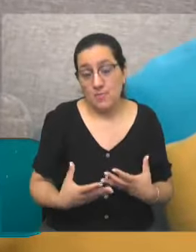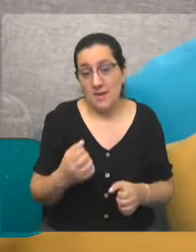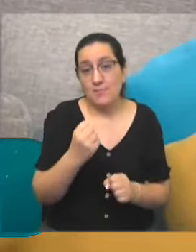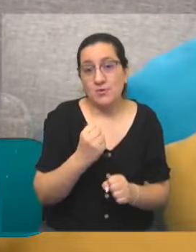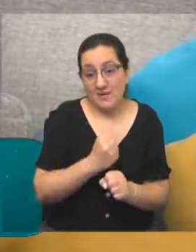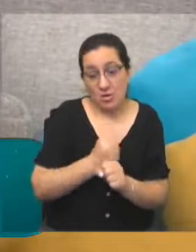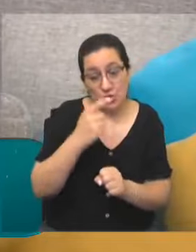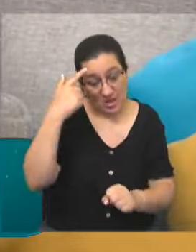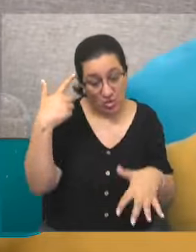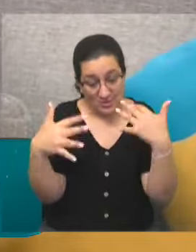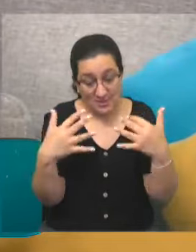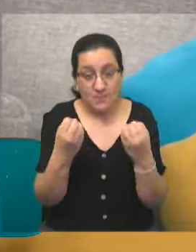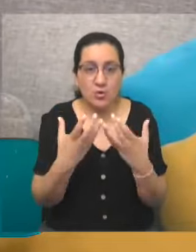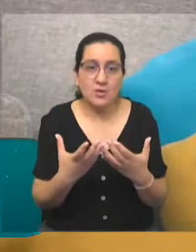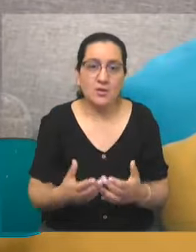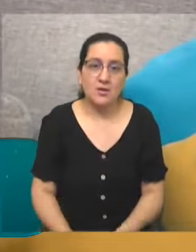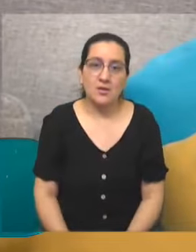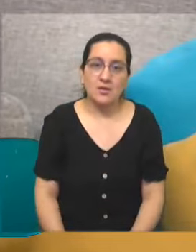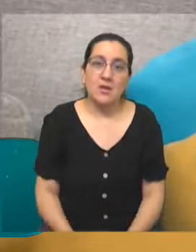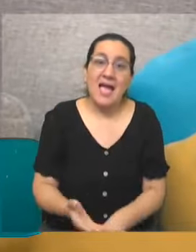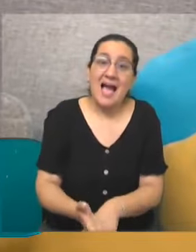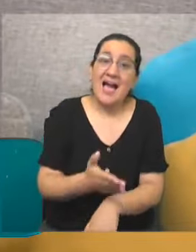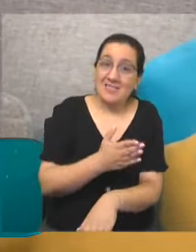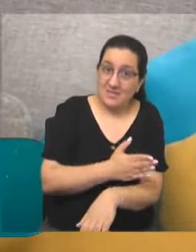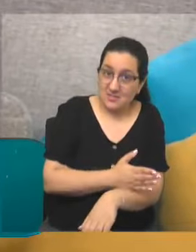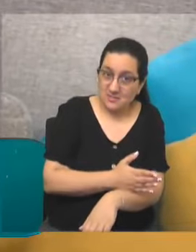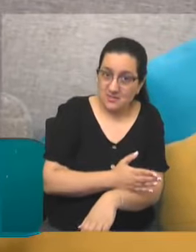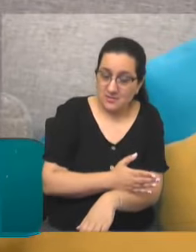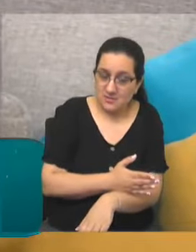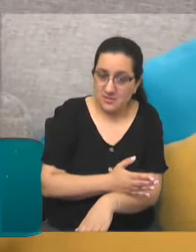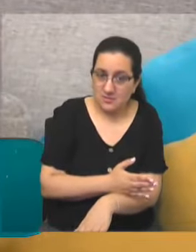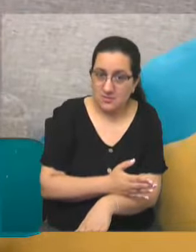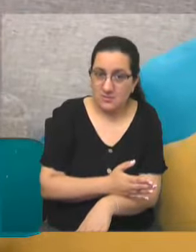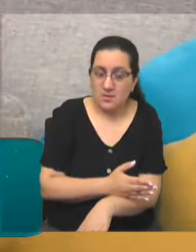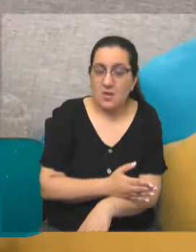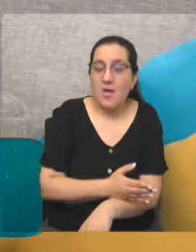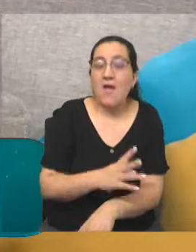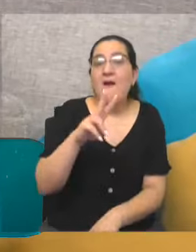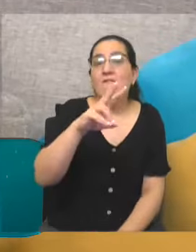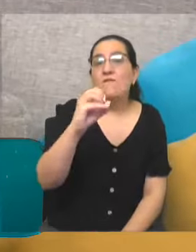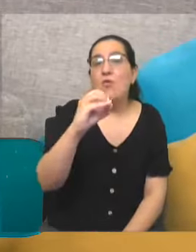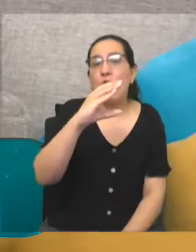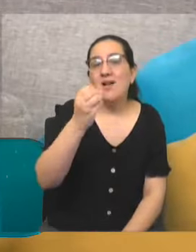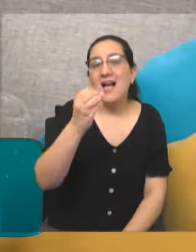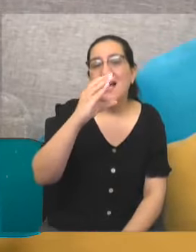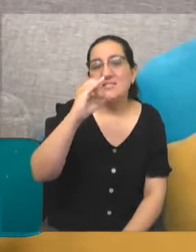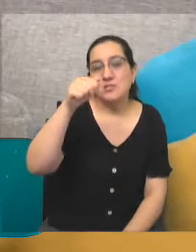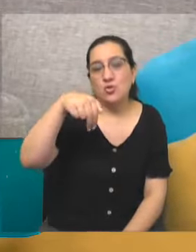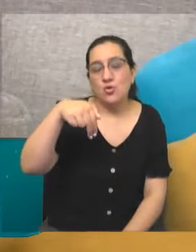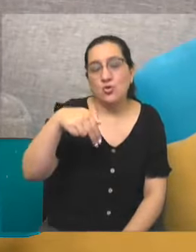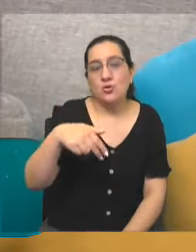con los adolescentes. Porque yendo antes a la raíz de la palabra vocación, ¿no? Responde a llamado.